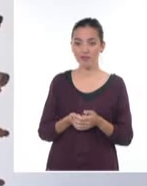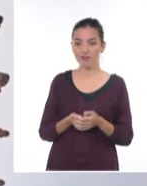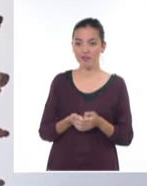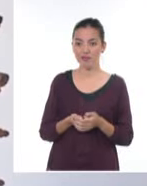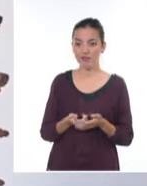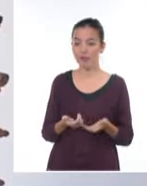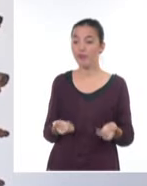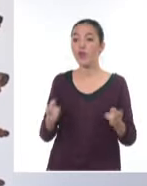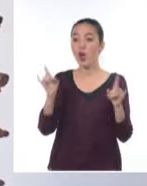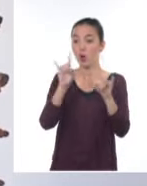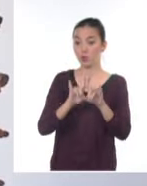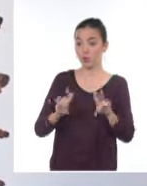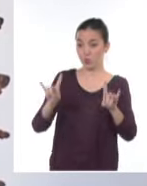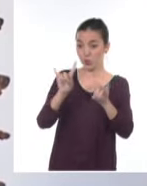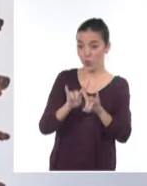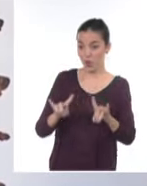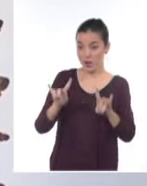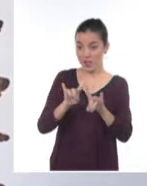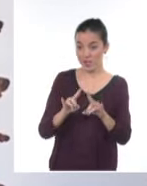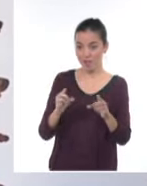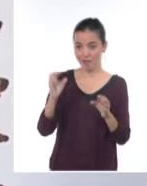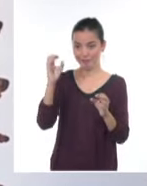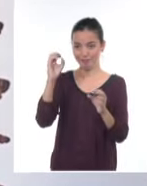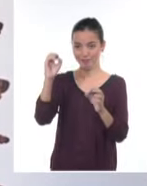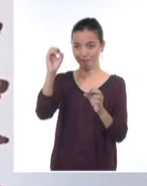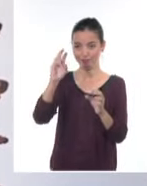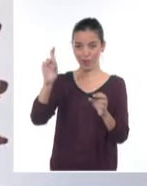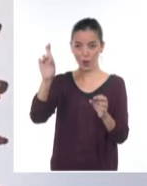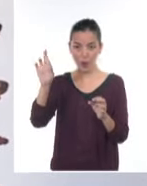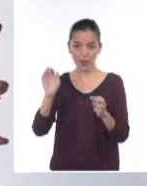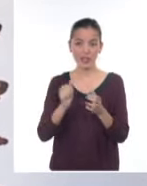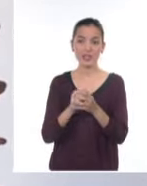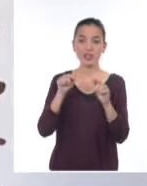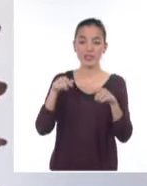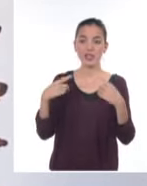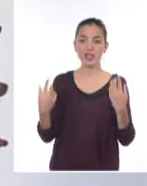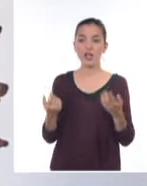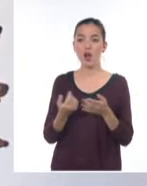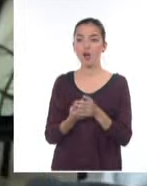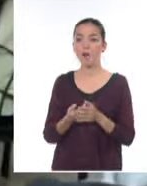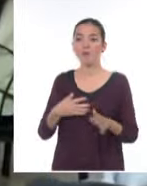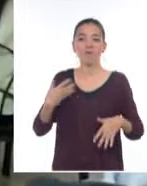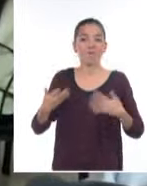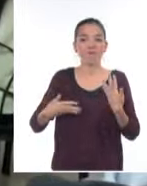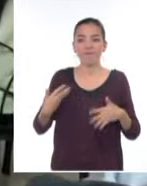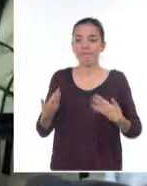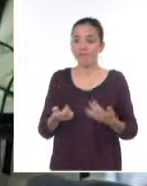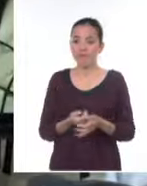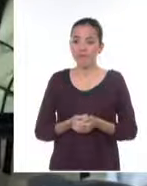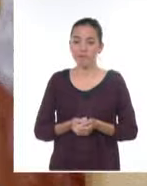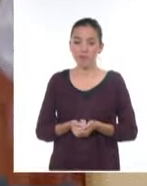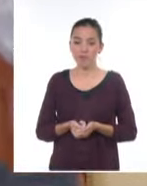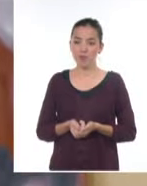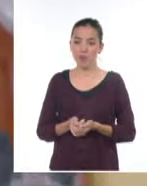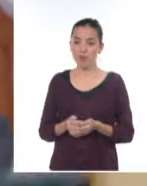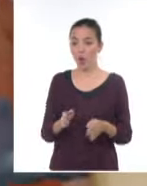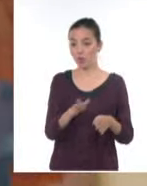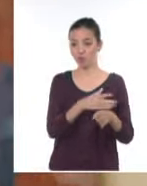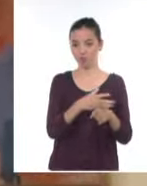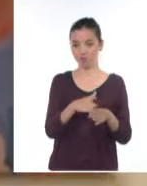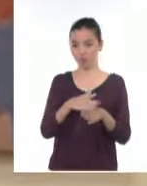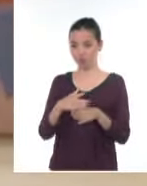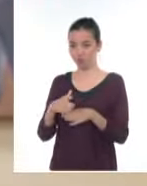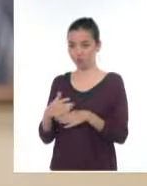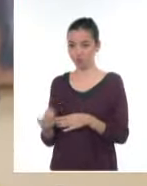Oriente y otros invitados importantes universidades de Brasil y de los Estados Unidos. La conferencia internacional activará